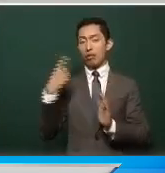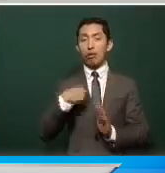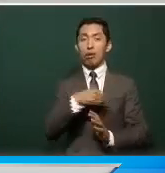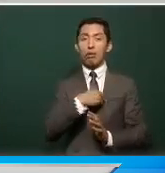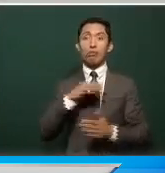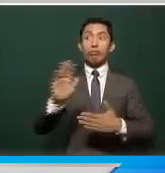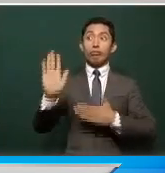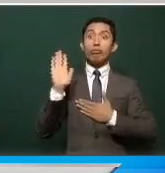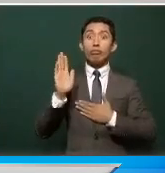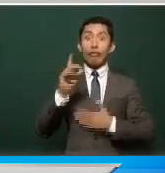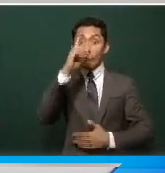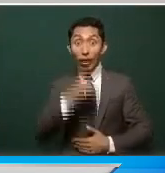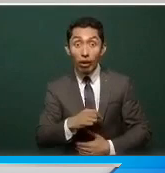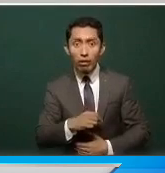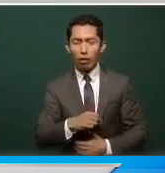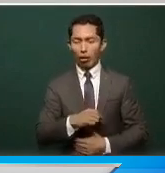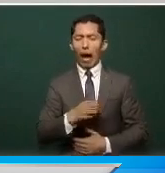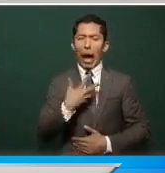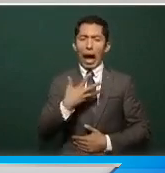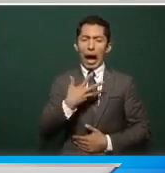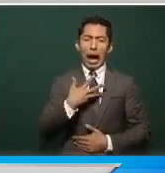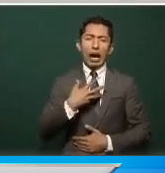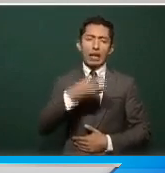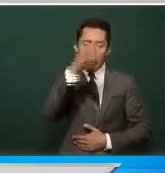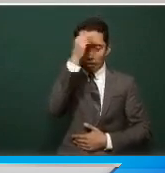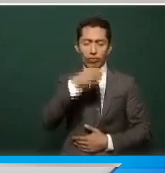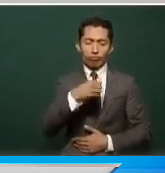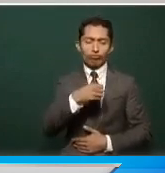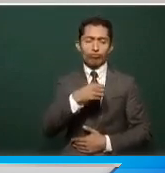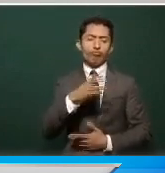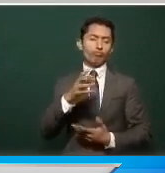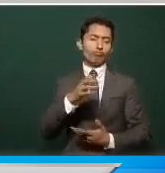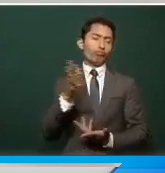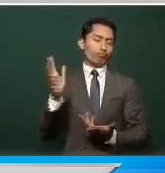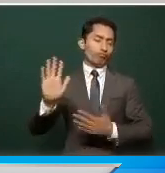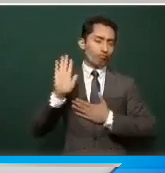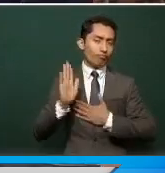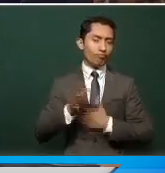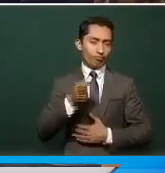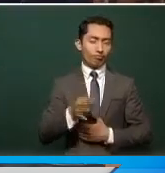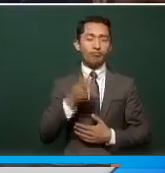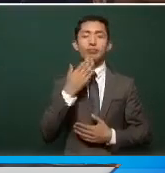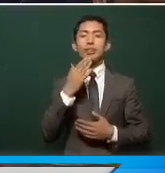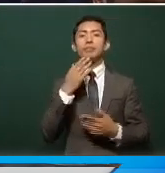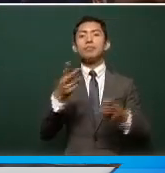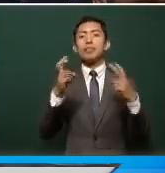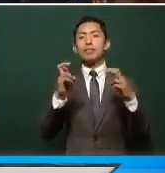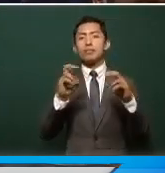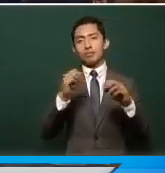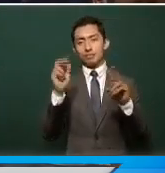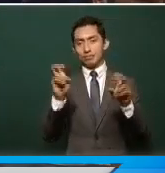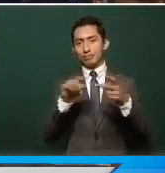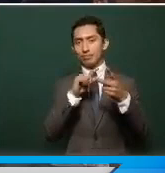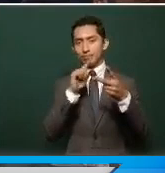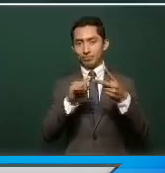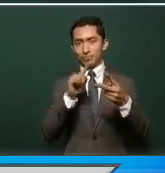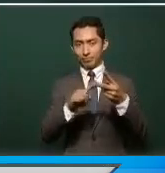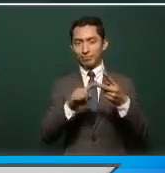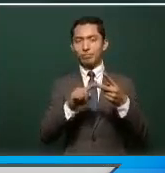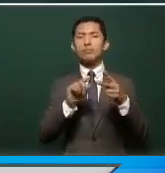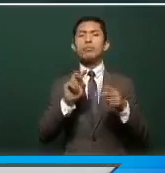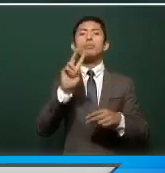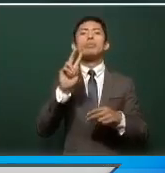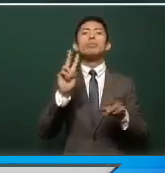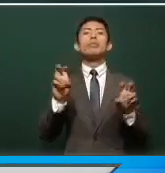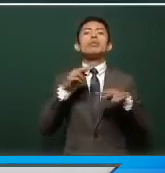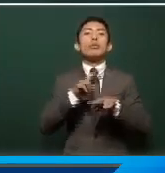de los jóvenes desaparecidos. Es un compromiso con los familiares de los jóvenes. Alejandro Encinas atiende este caso de manera personal y es una